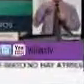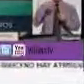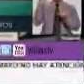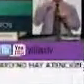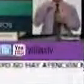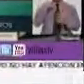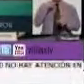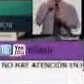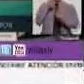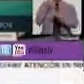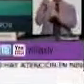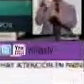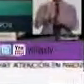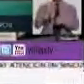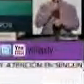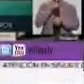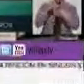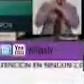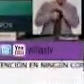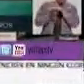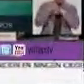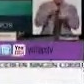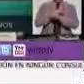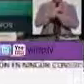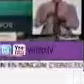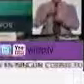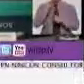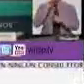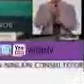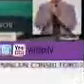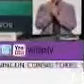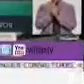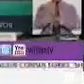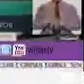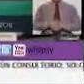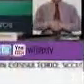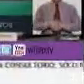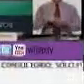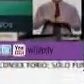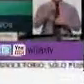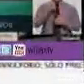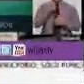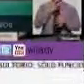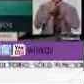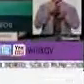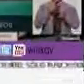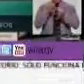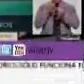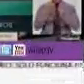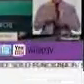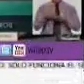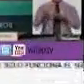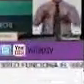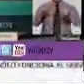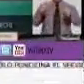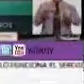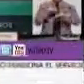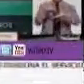la piedra, escondiéndose, no dar la cara y, repito, manipular